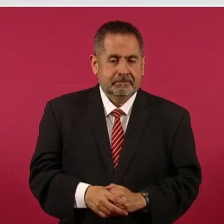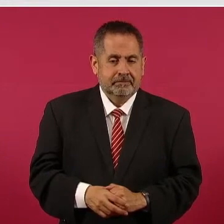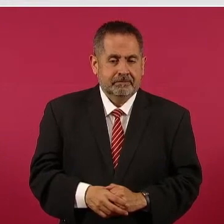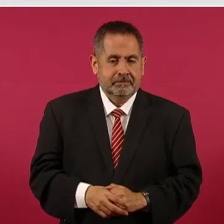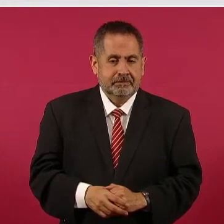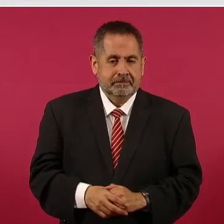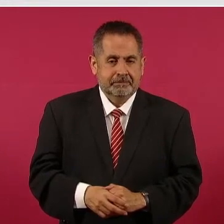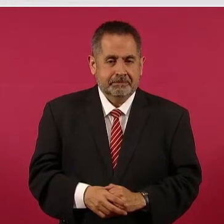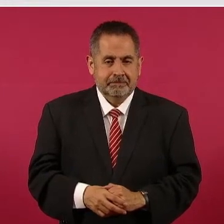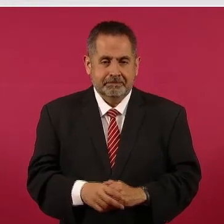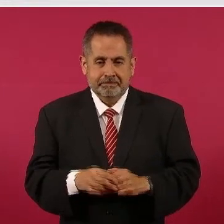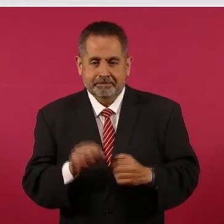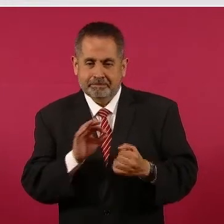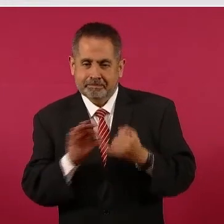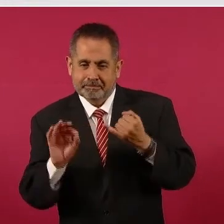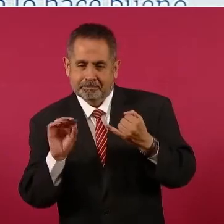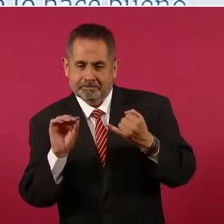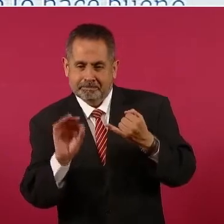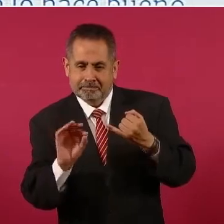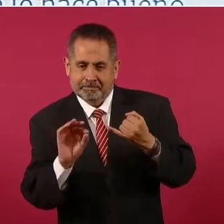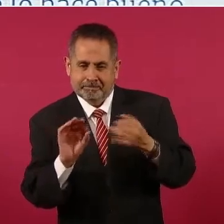Postdata.